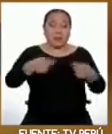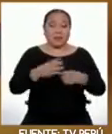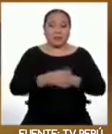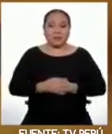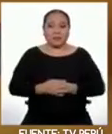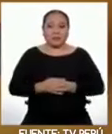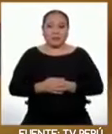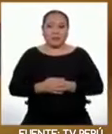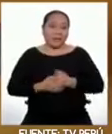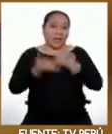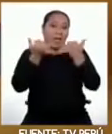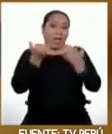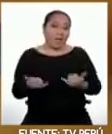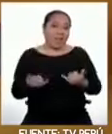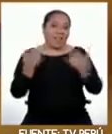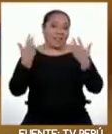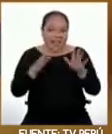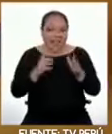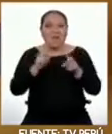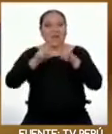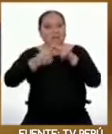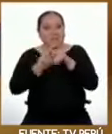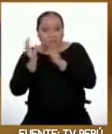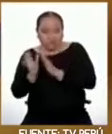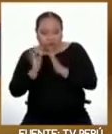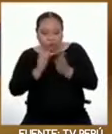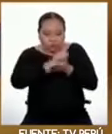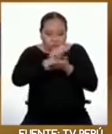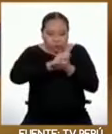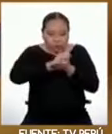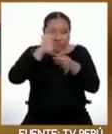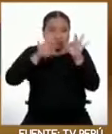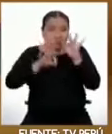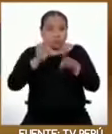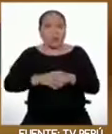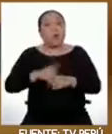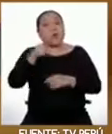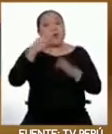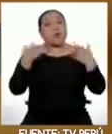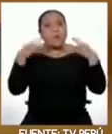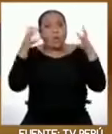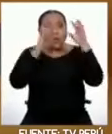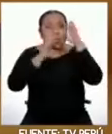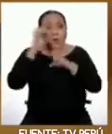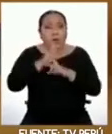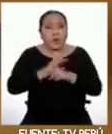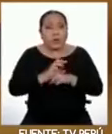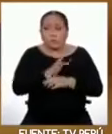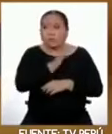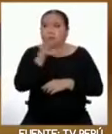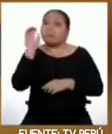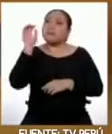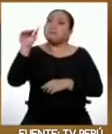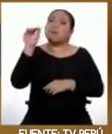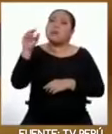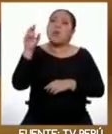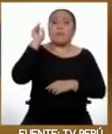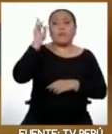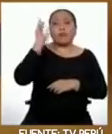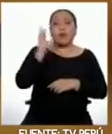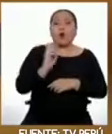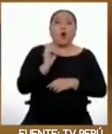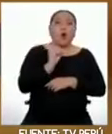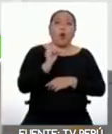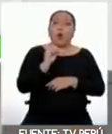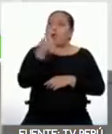historia. Ahora, a armar tu guión. Si tienes dudas o consultas, recurre a tu profesor o a alguna